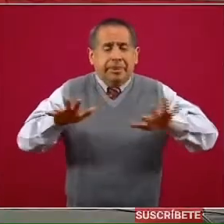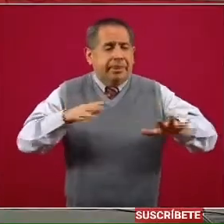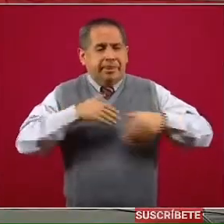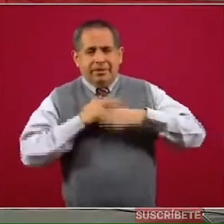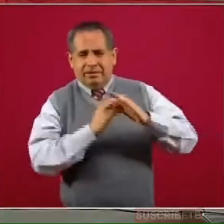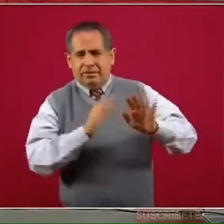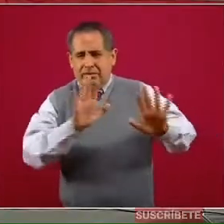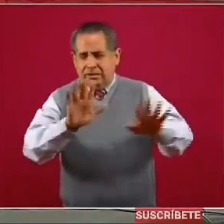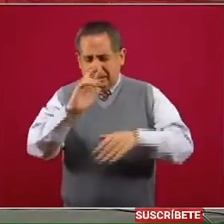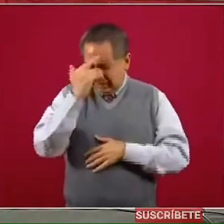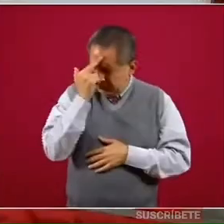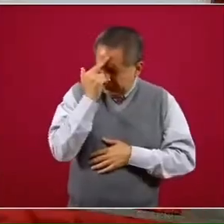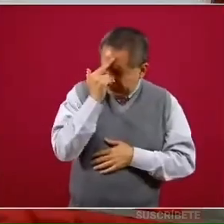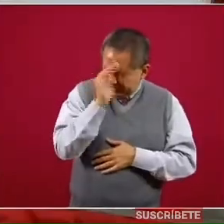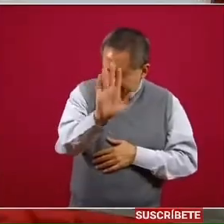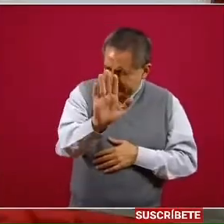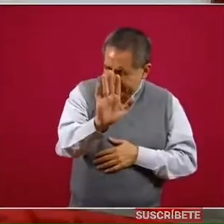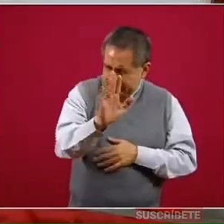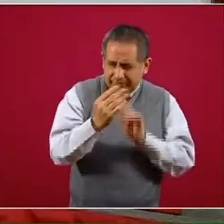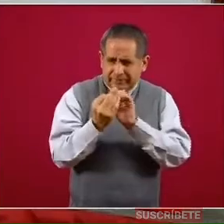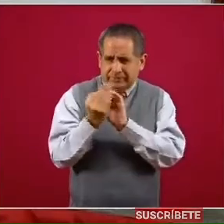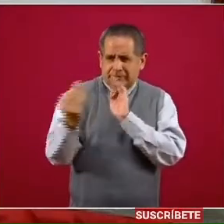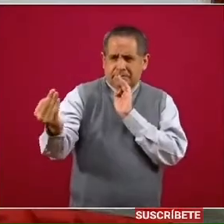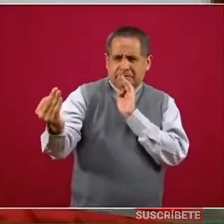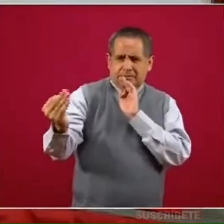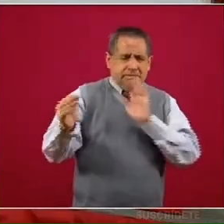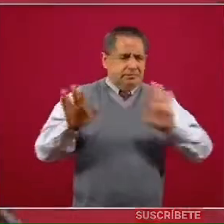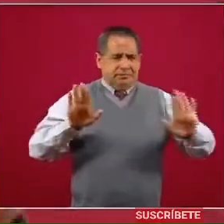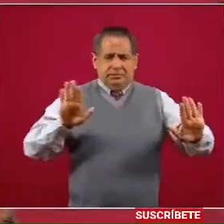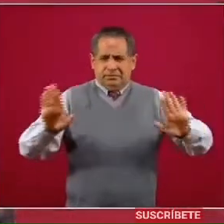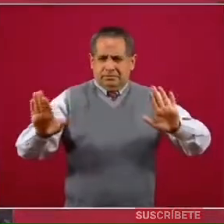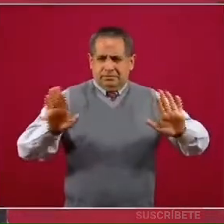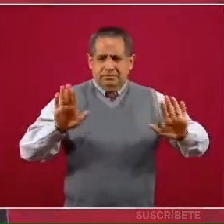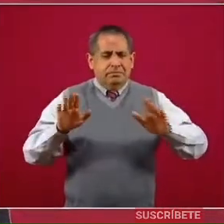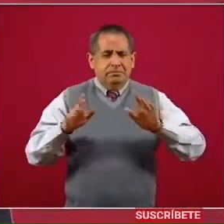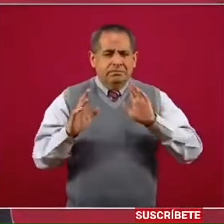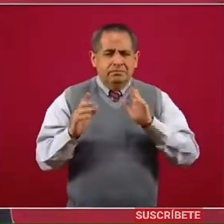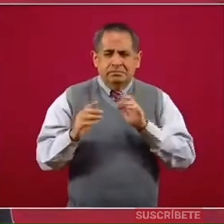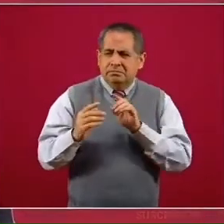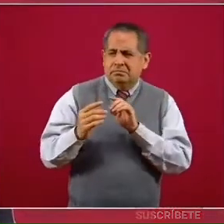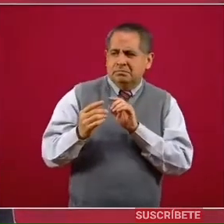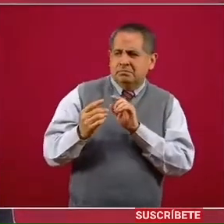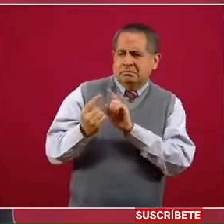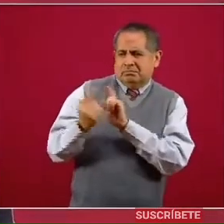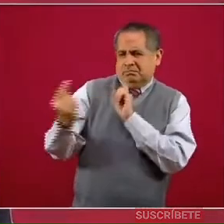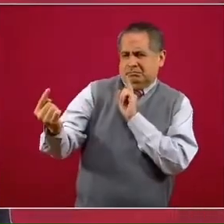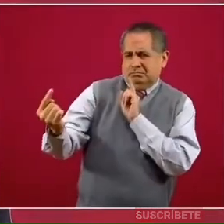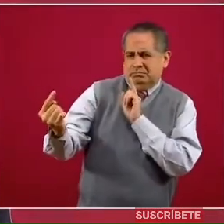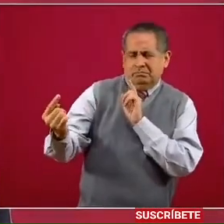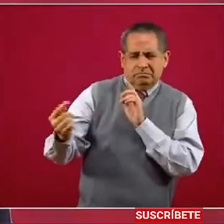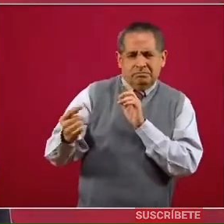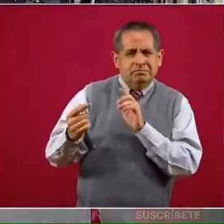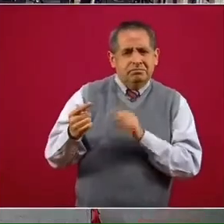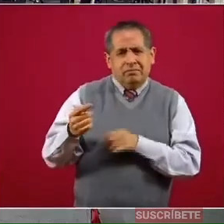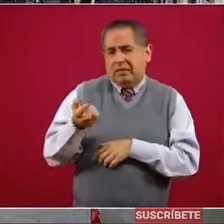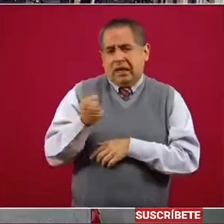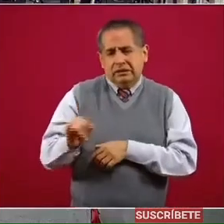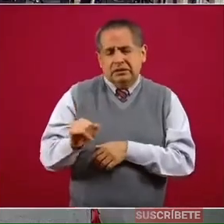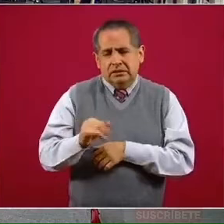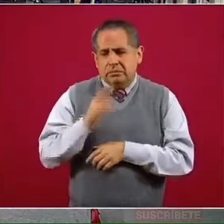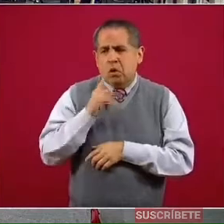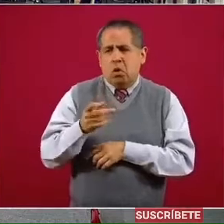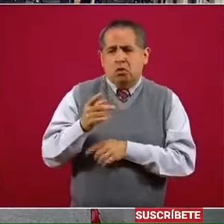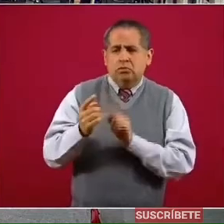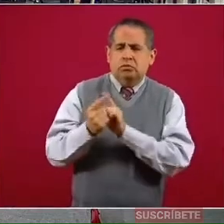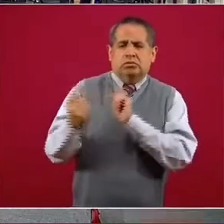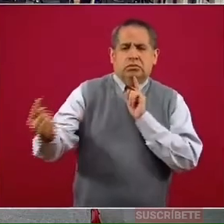transmisión. Acordarse en todo momento de la sana distancia y estar a esa distancia saludable de